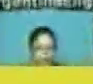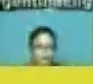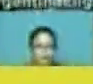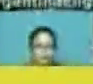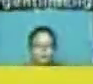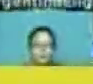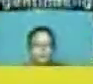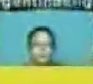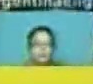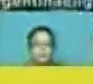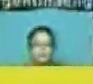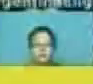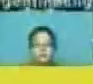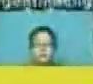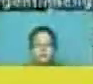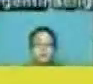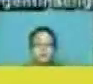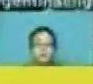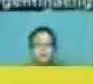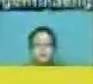Todo me está